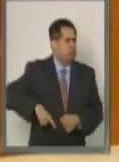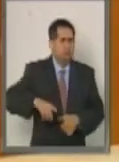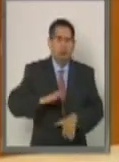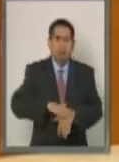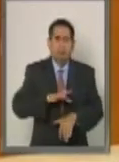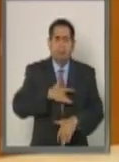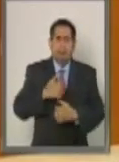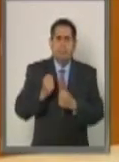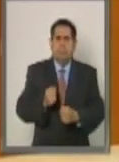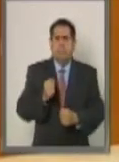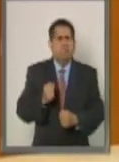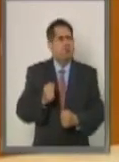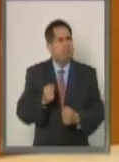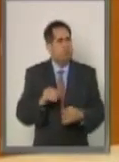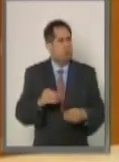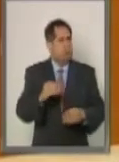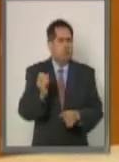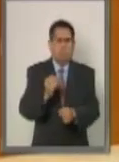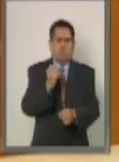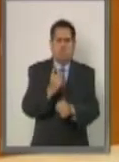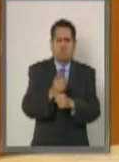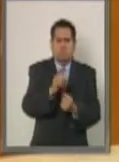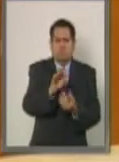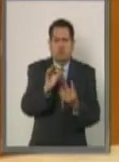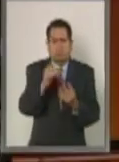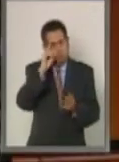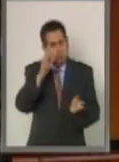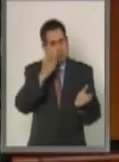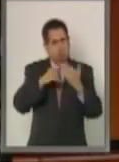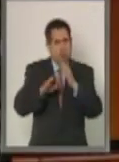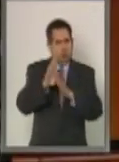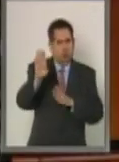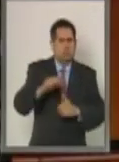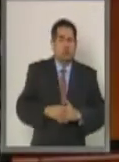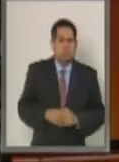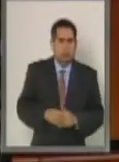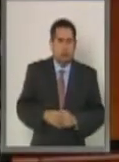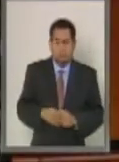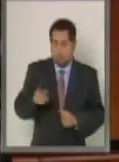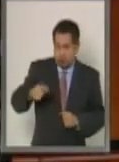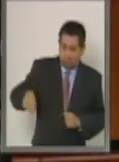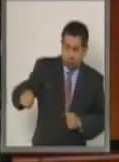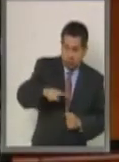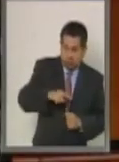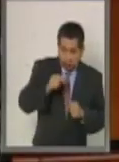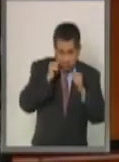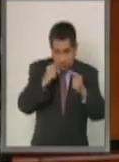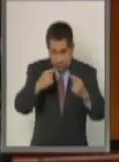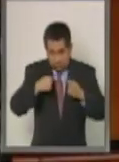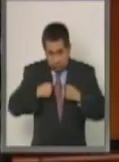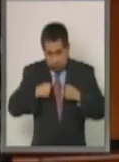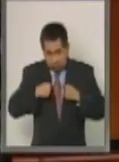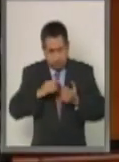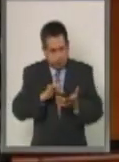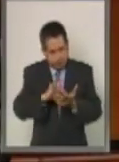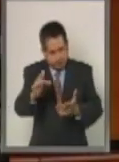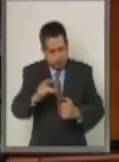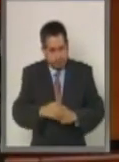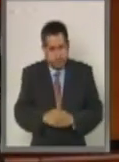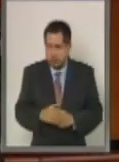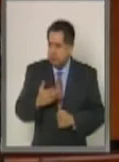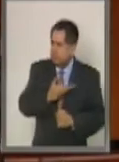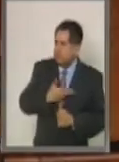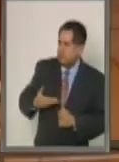mayores oportunidades de desarrollo. Agradezco a todos su atención y es cuanto,